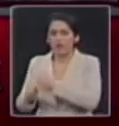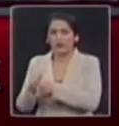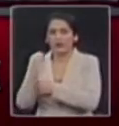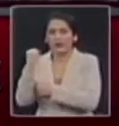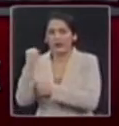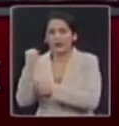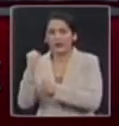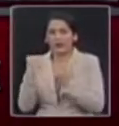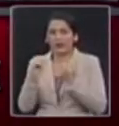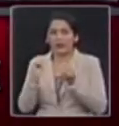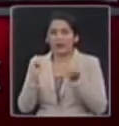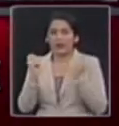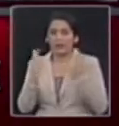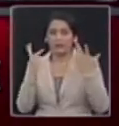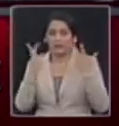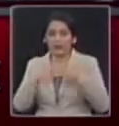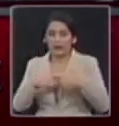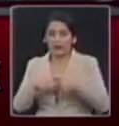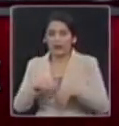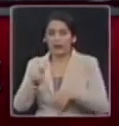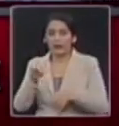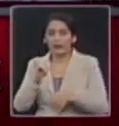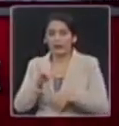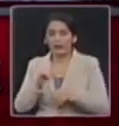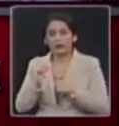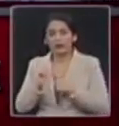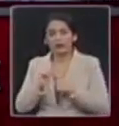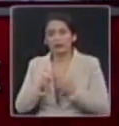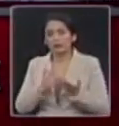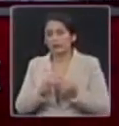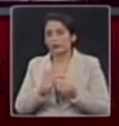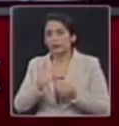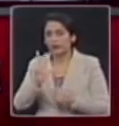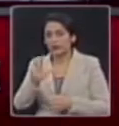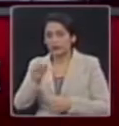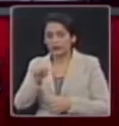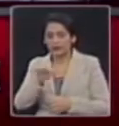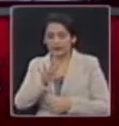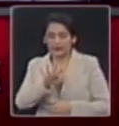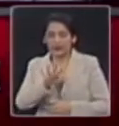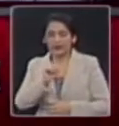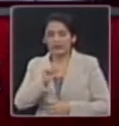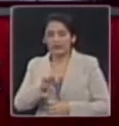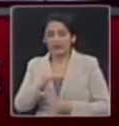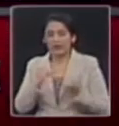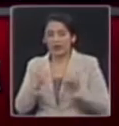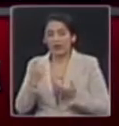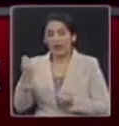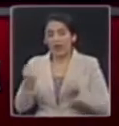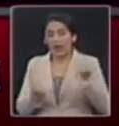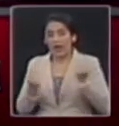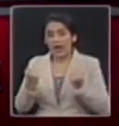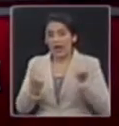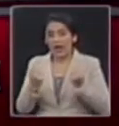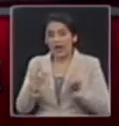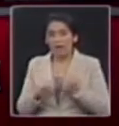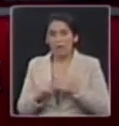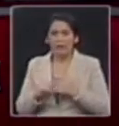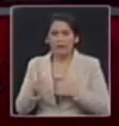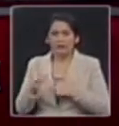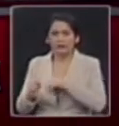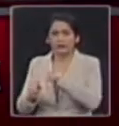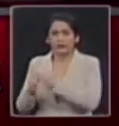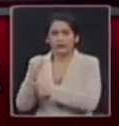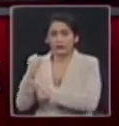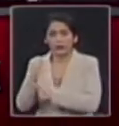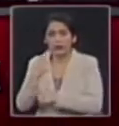cambió con motor de biturbo 3.5, por lo tanto el carro tiene un mayor desempeño,